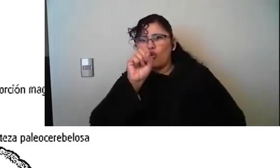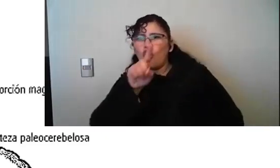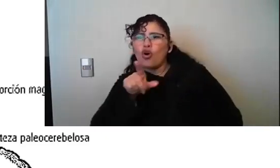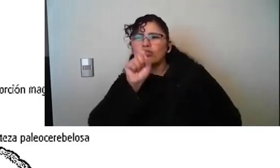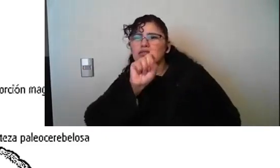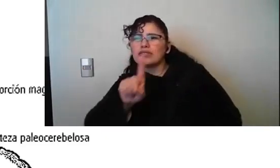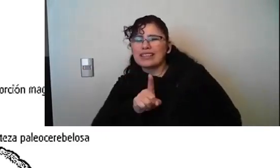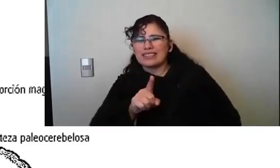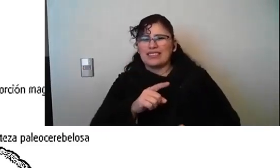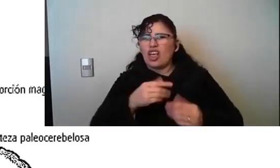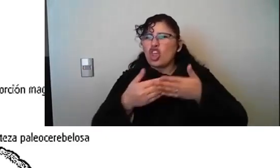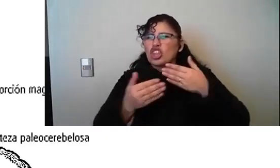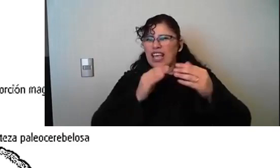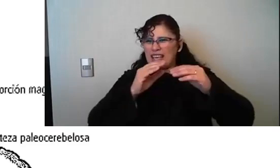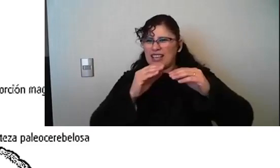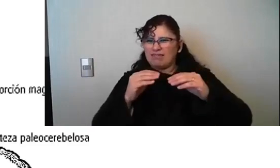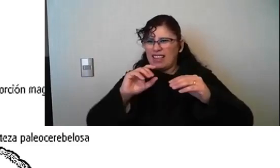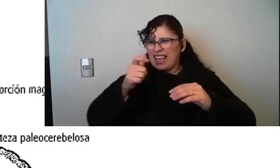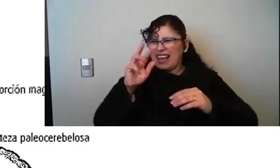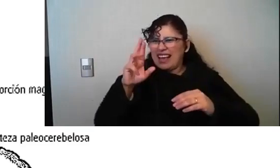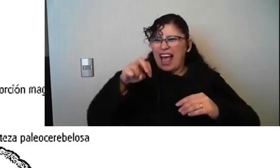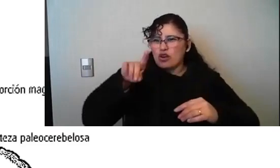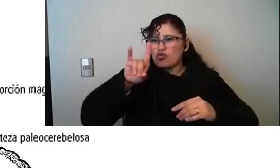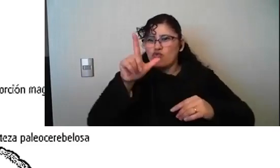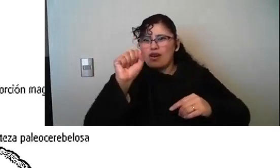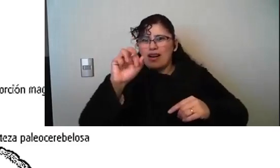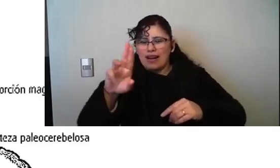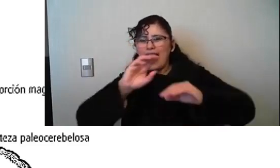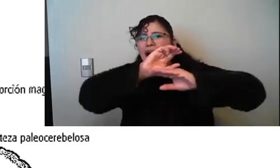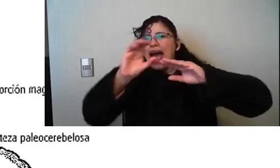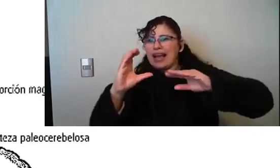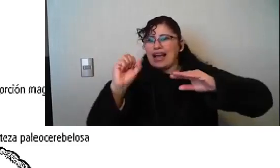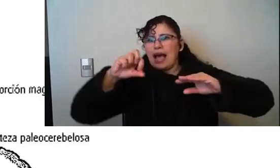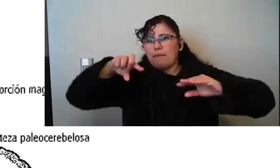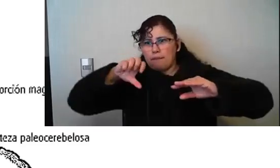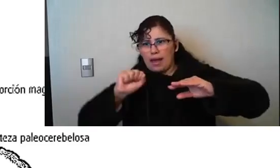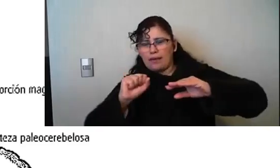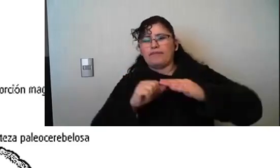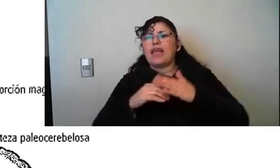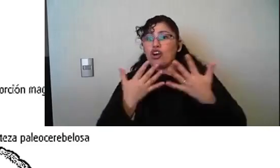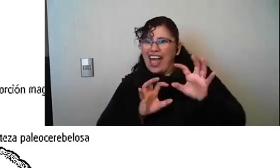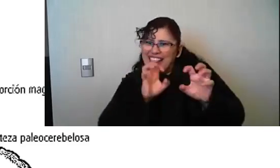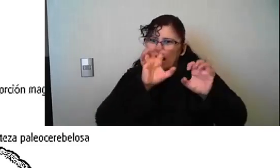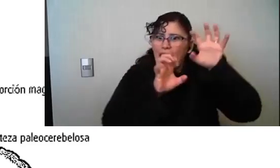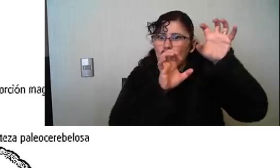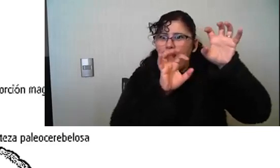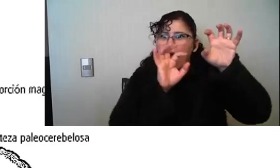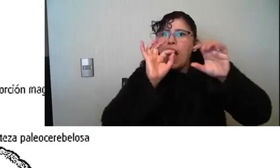granular y las trepadoras en la... En la ¿Cuál capa, era? en la capa granular, en las trepadoras en la capa molecular, la más Ah,